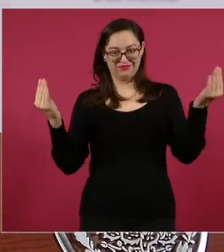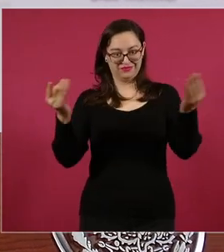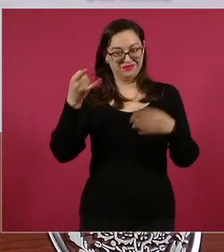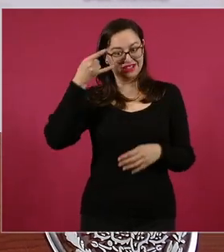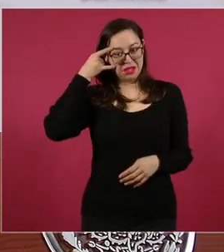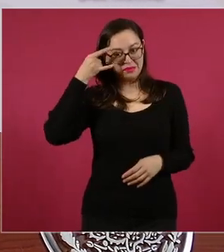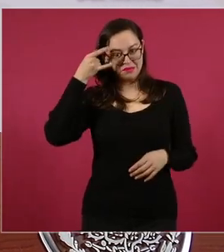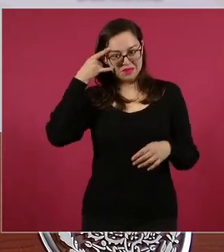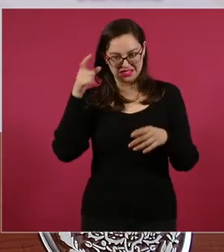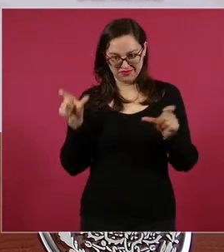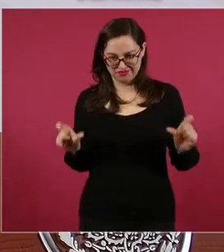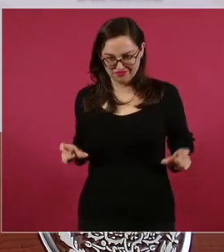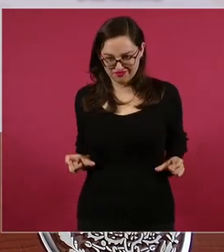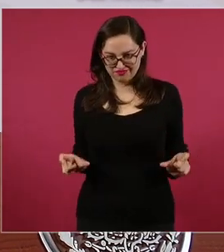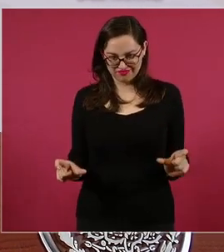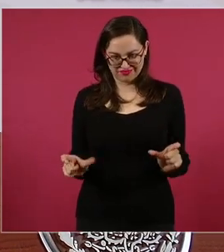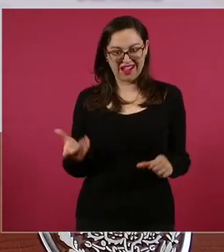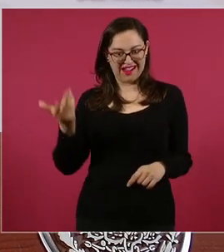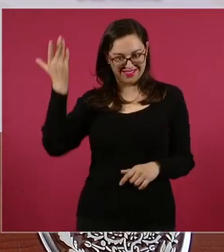Campeche,